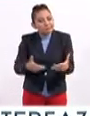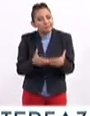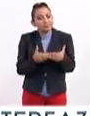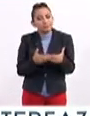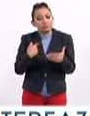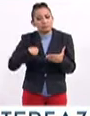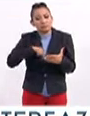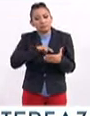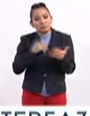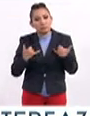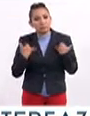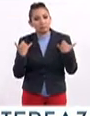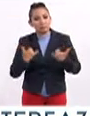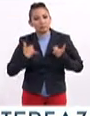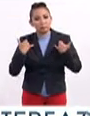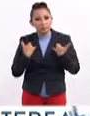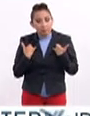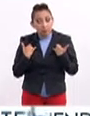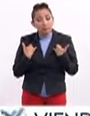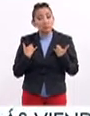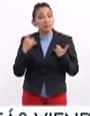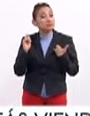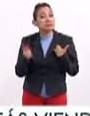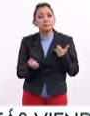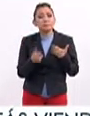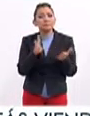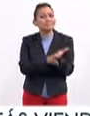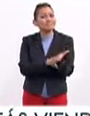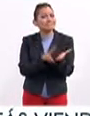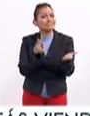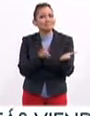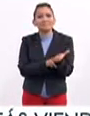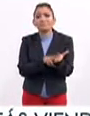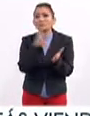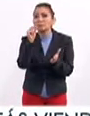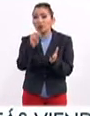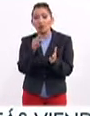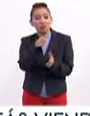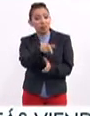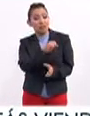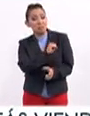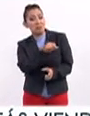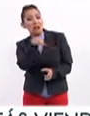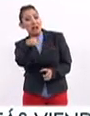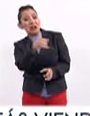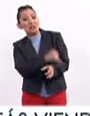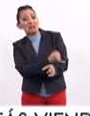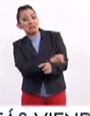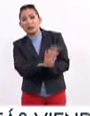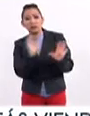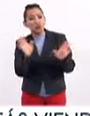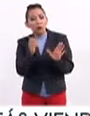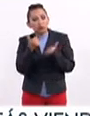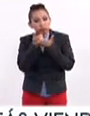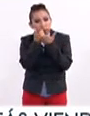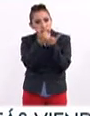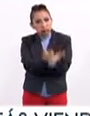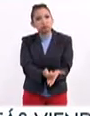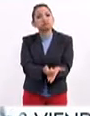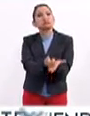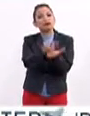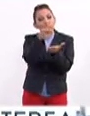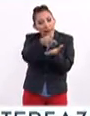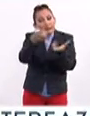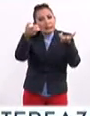a nuestra juventud y significa no criminalizarla, sino ayudarla.